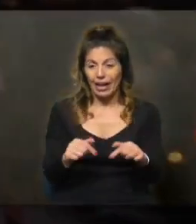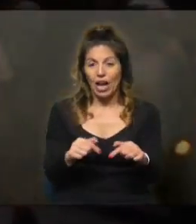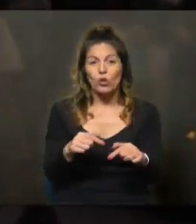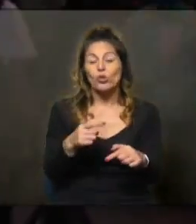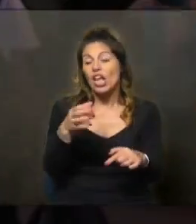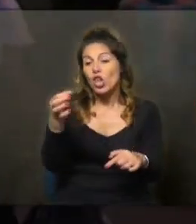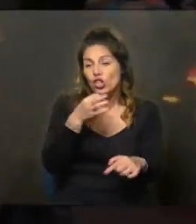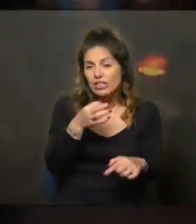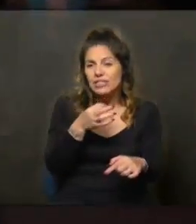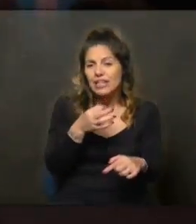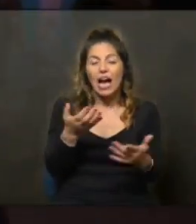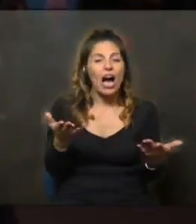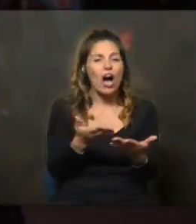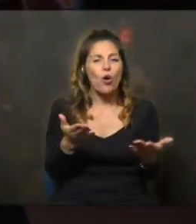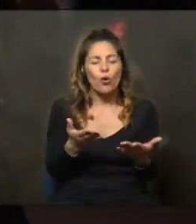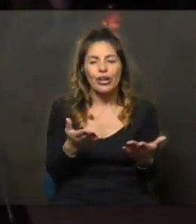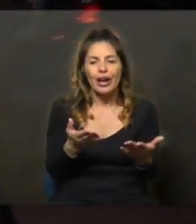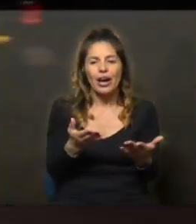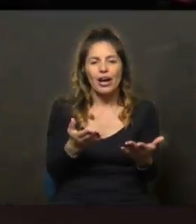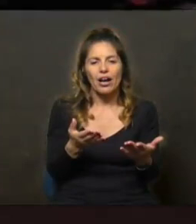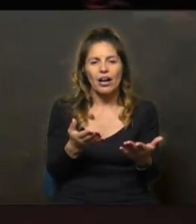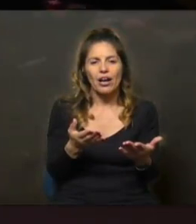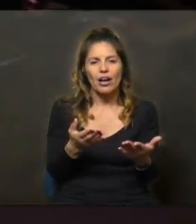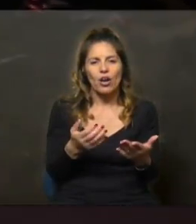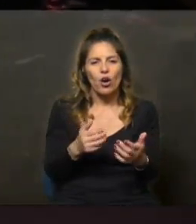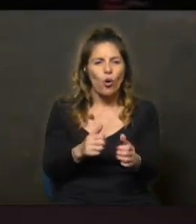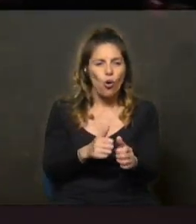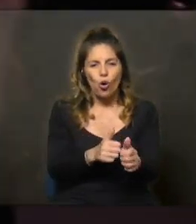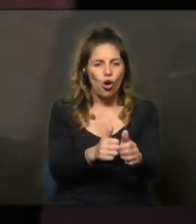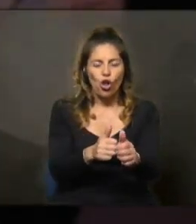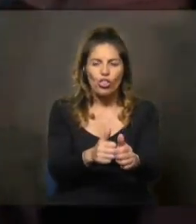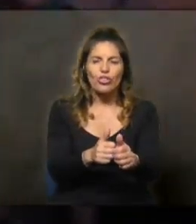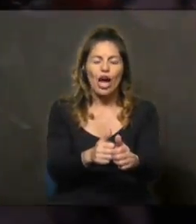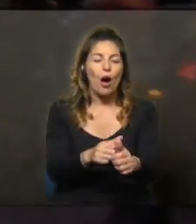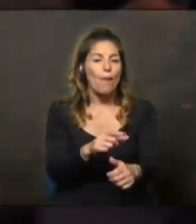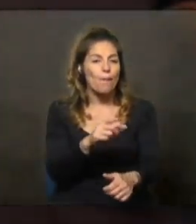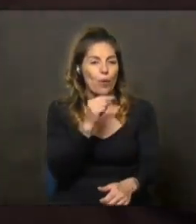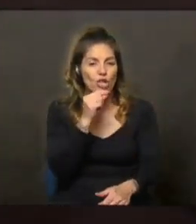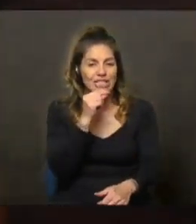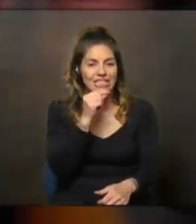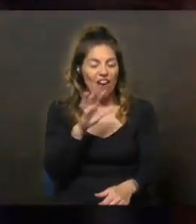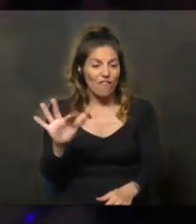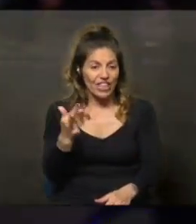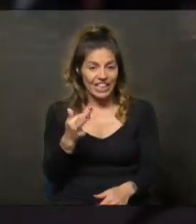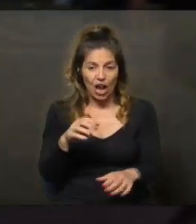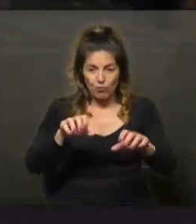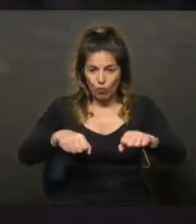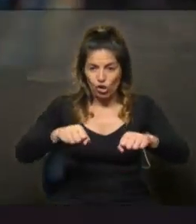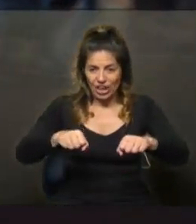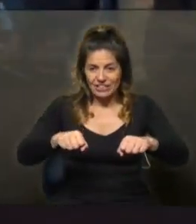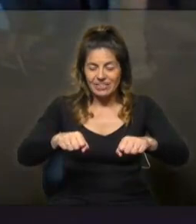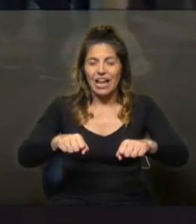ustedes nos dicen ahora está pasando una escolta de la Policía Federal motorizada en este caso la